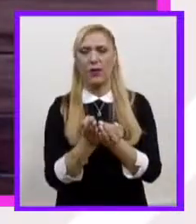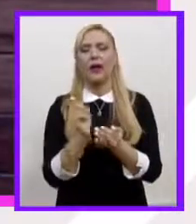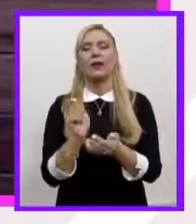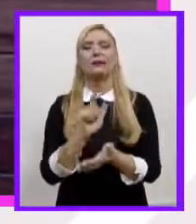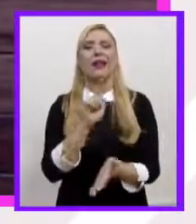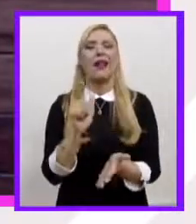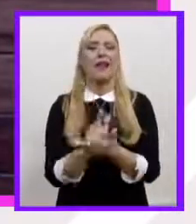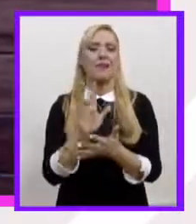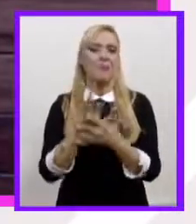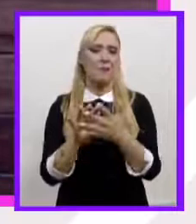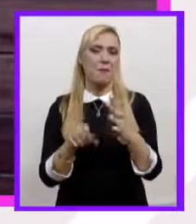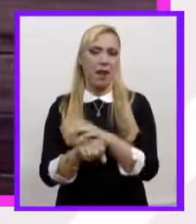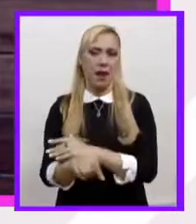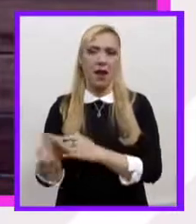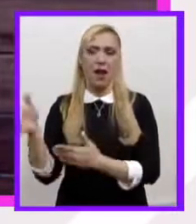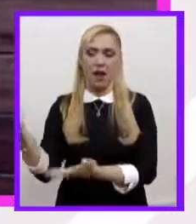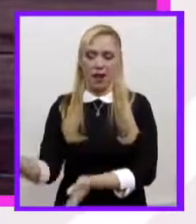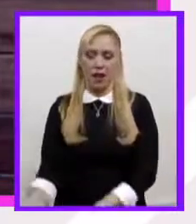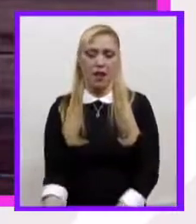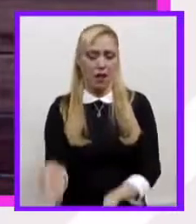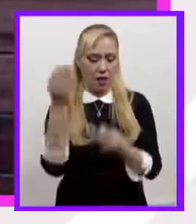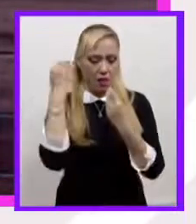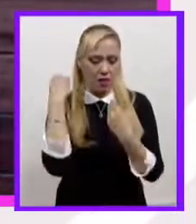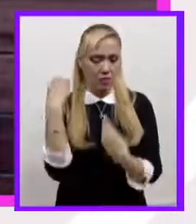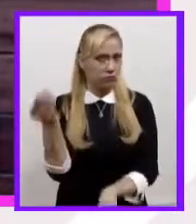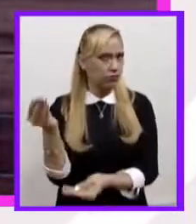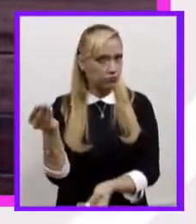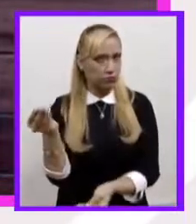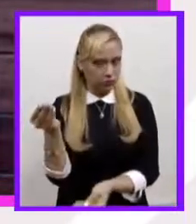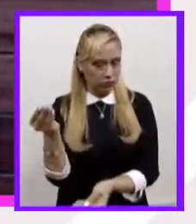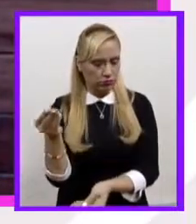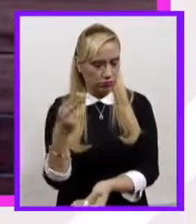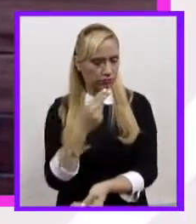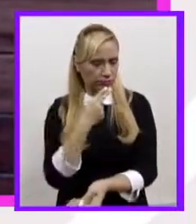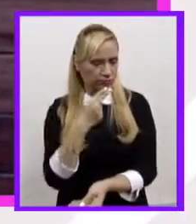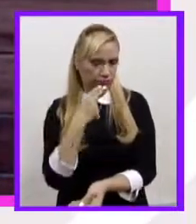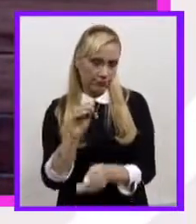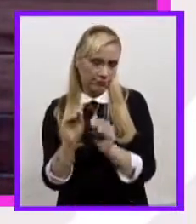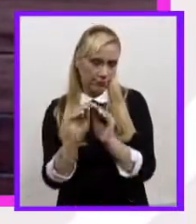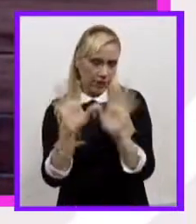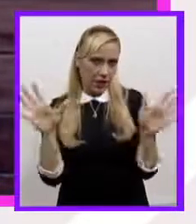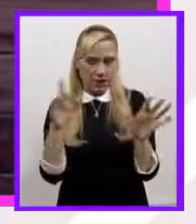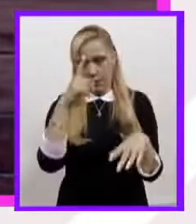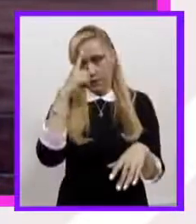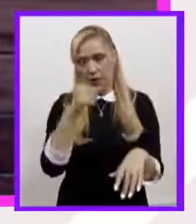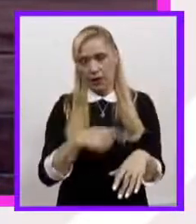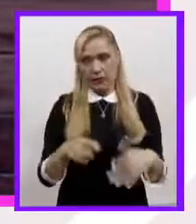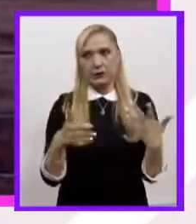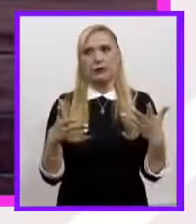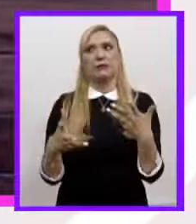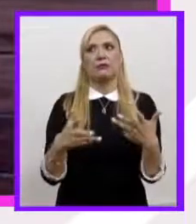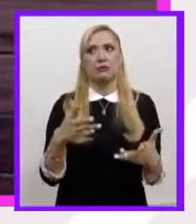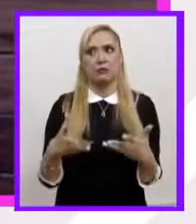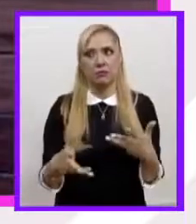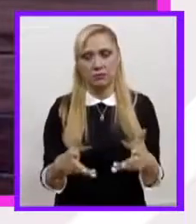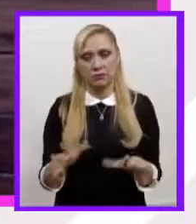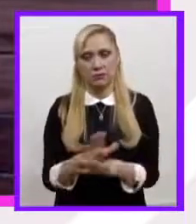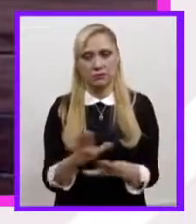como le llamo yo, y es un dispositivo justamente porque sí interpela formas de reaccionar,